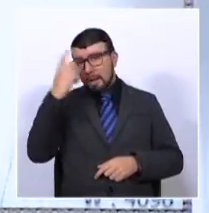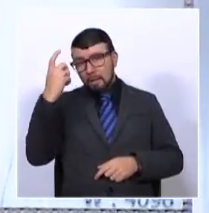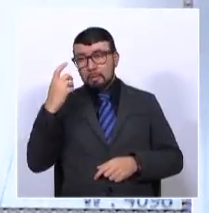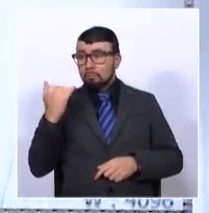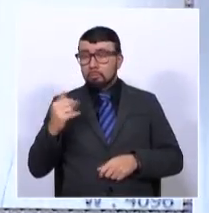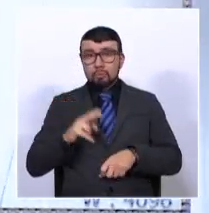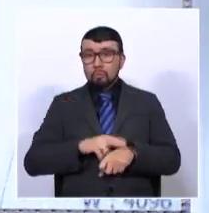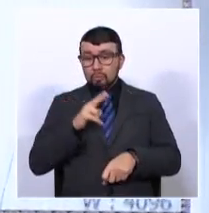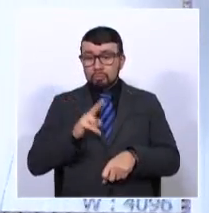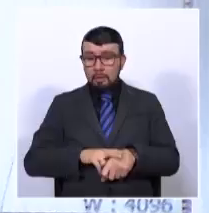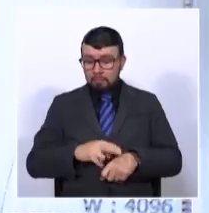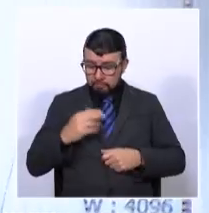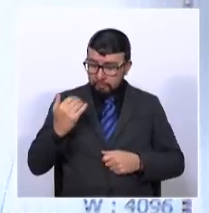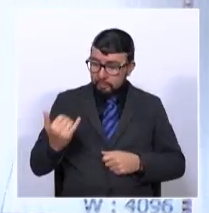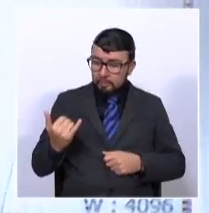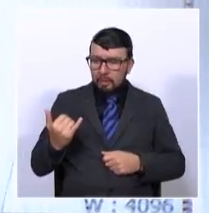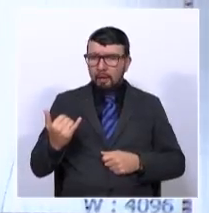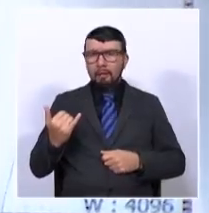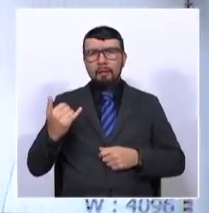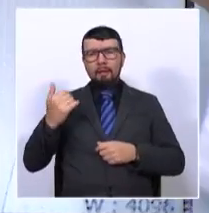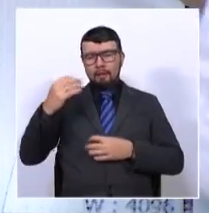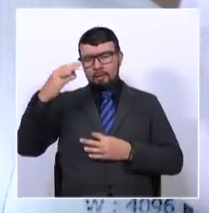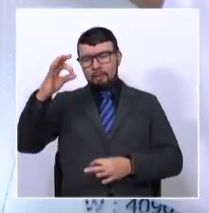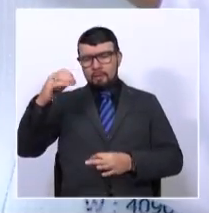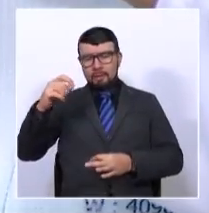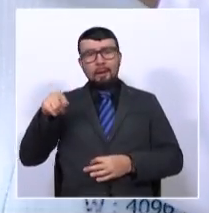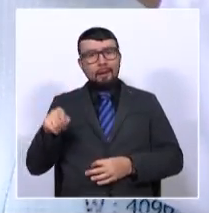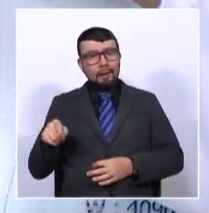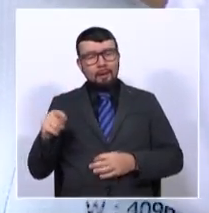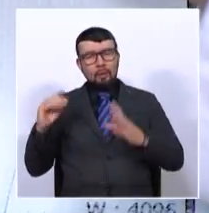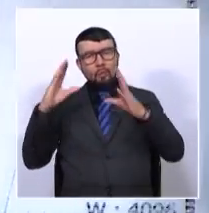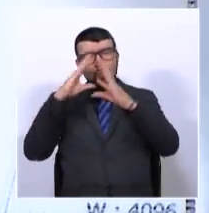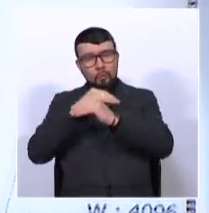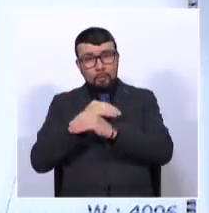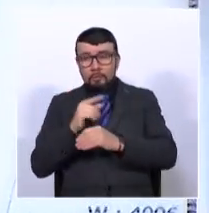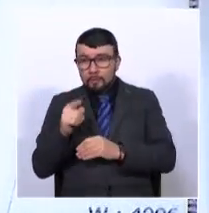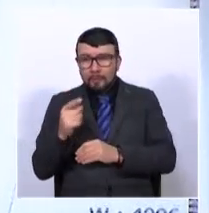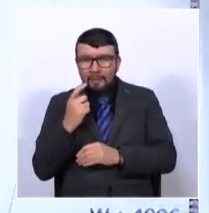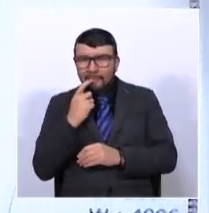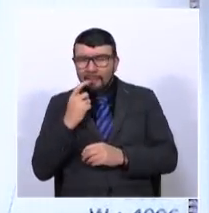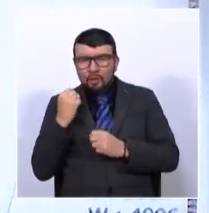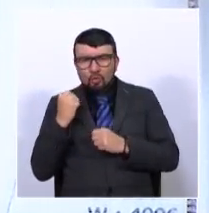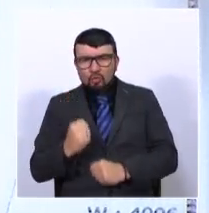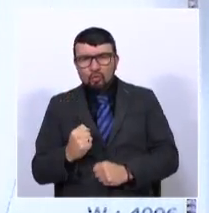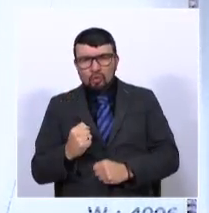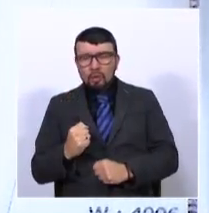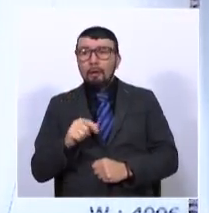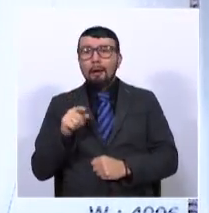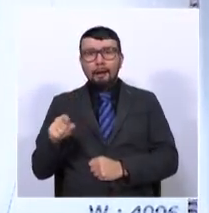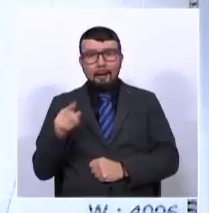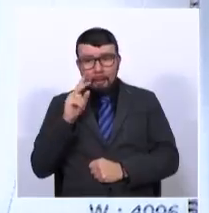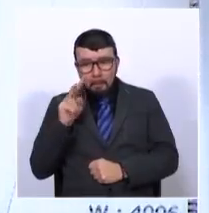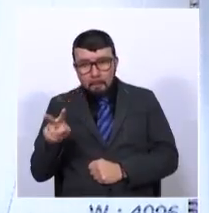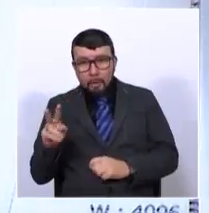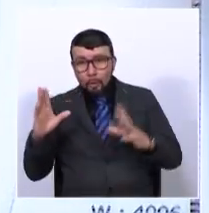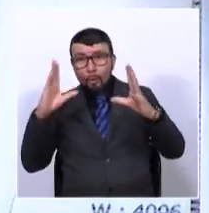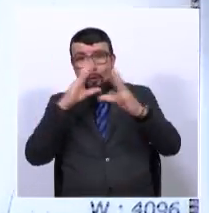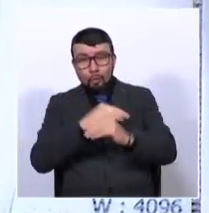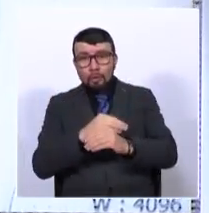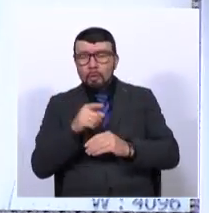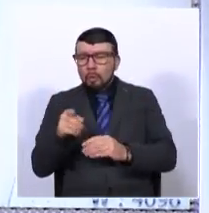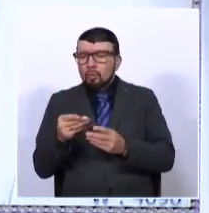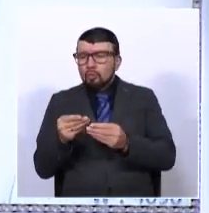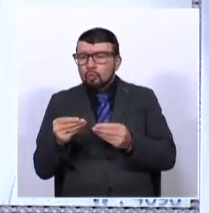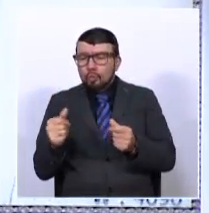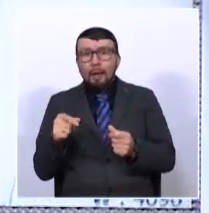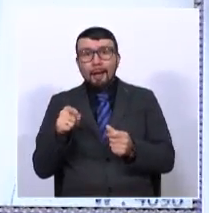normal en la radiografía se ve oscuro, ¿sí? El hueso, lo compacto, en la radiografía se ve oscuro y los tejidos se